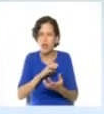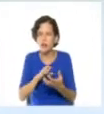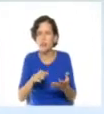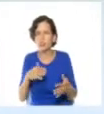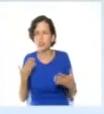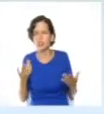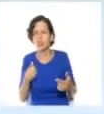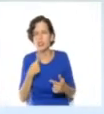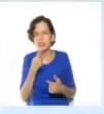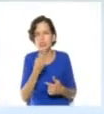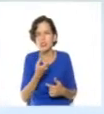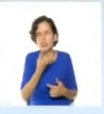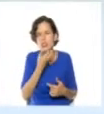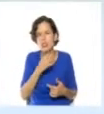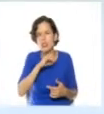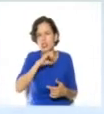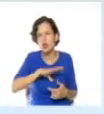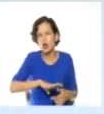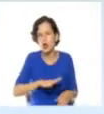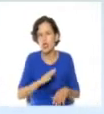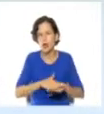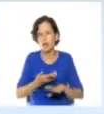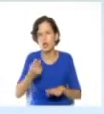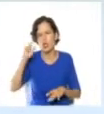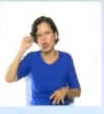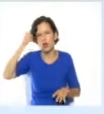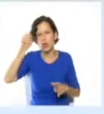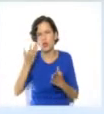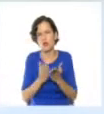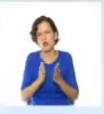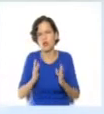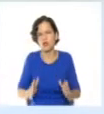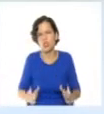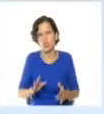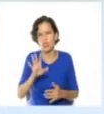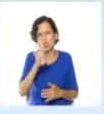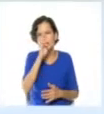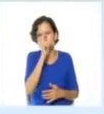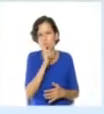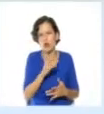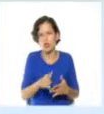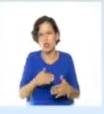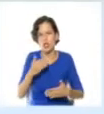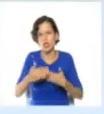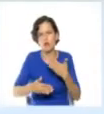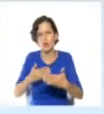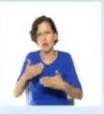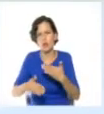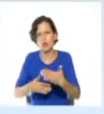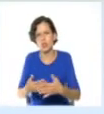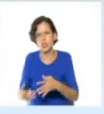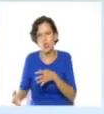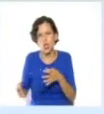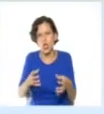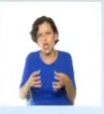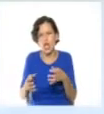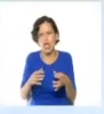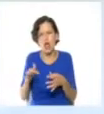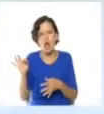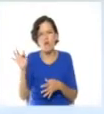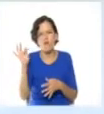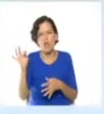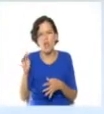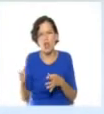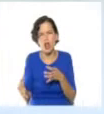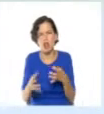quiere, historiográfica, porque recordemos, estudiantes que están avanzados, es el proceso bélico de la Guerra Federal.